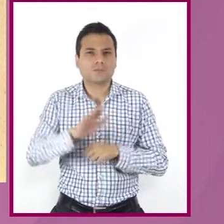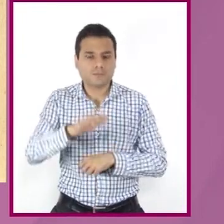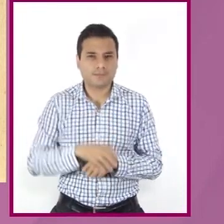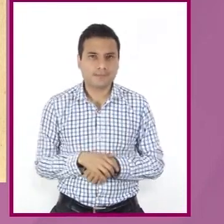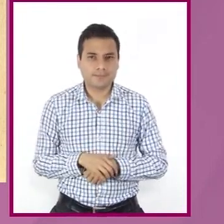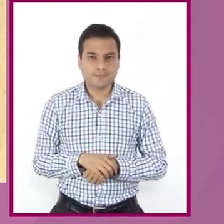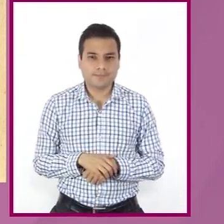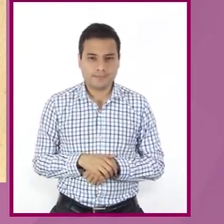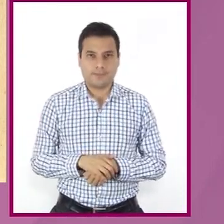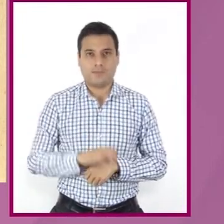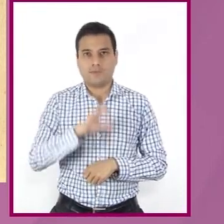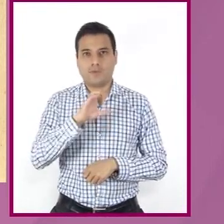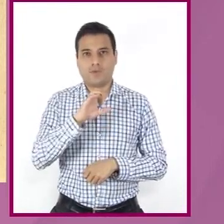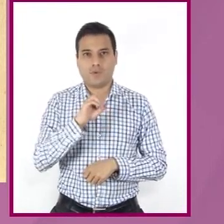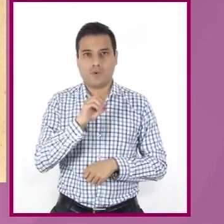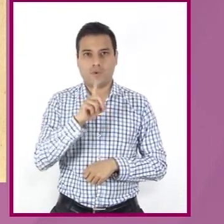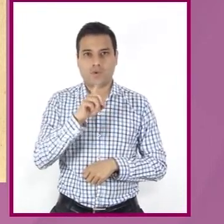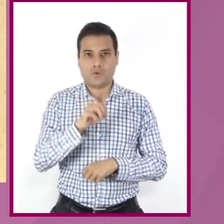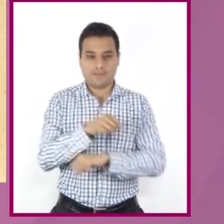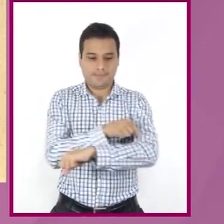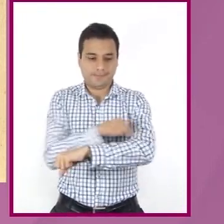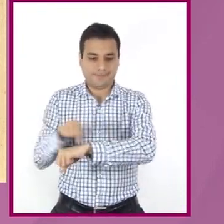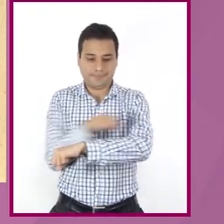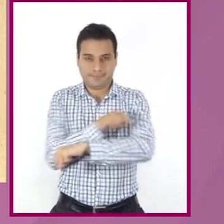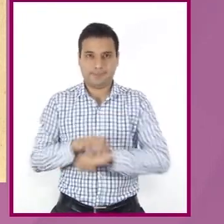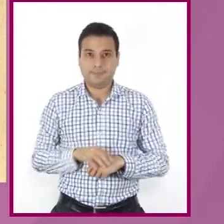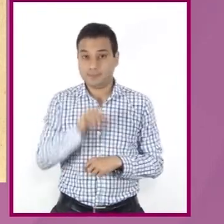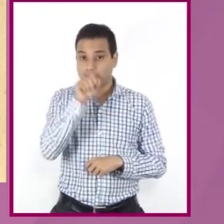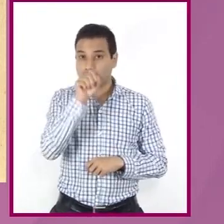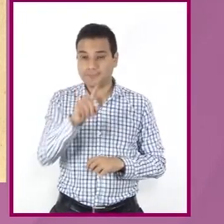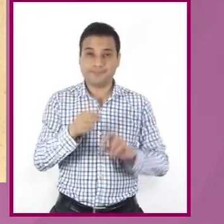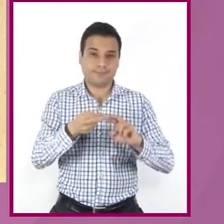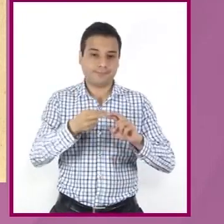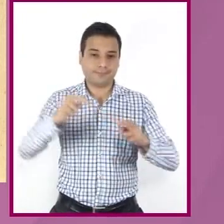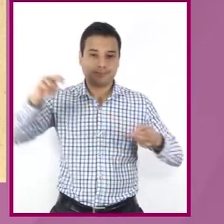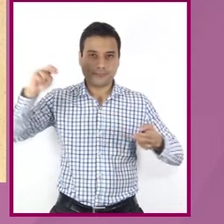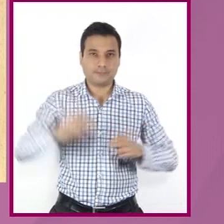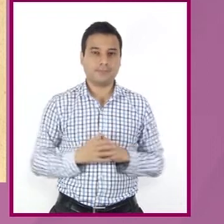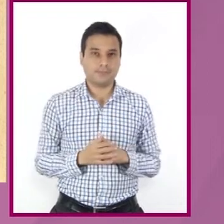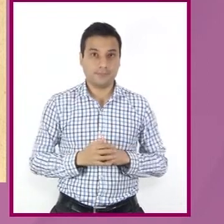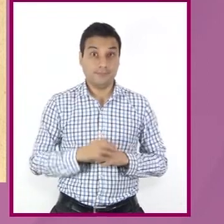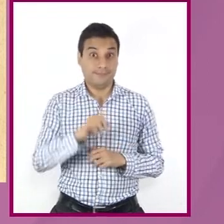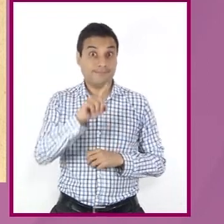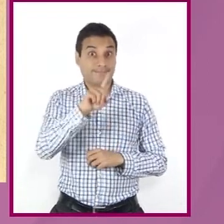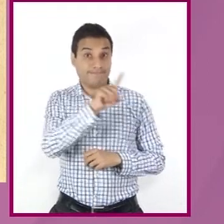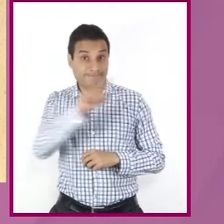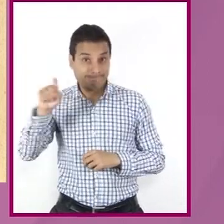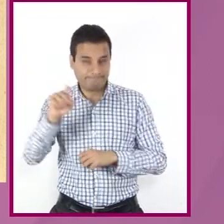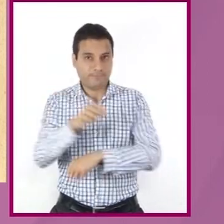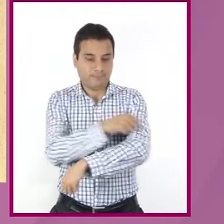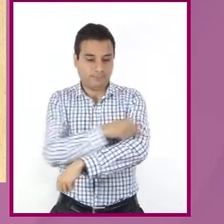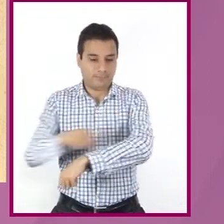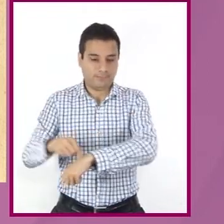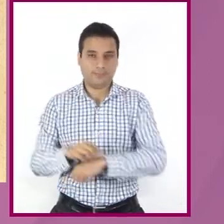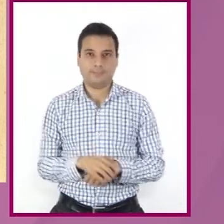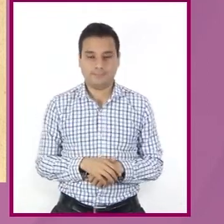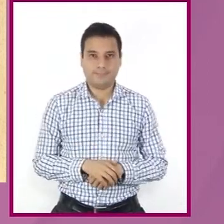una varilla de codo para mediciones cortas y una cuerda de calibración de 100 codos para mediciones